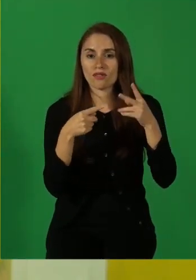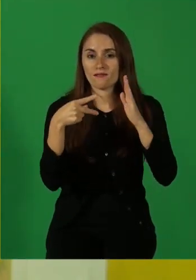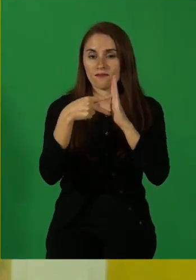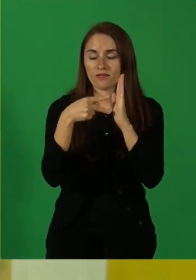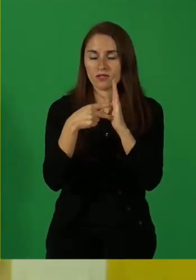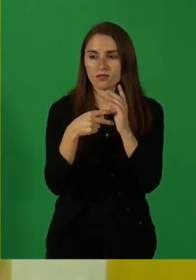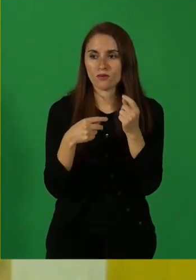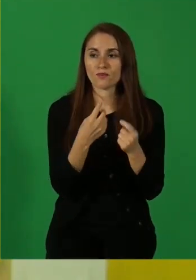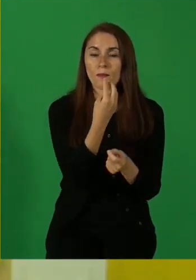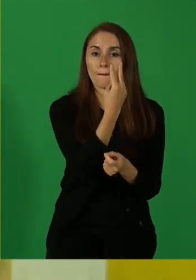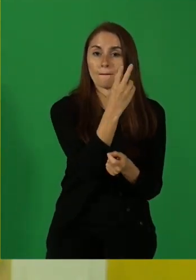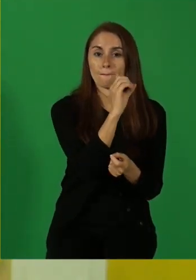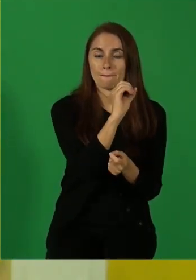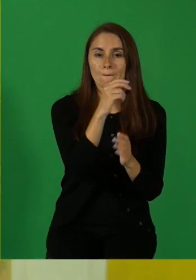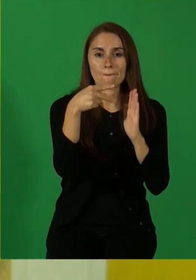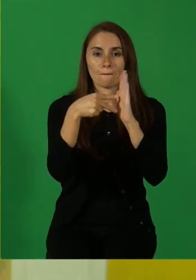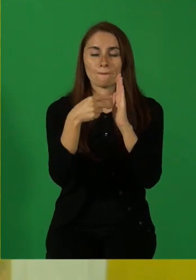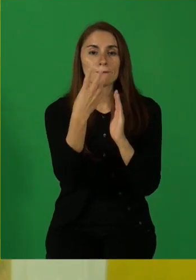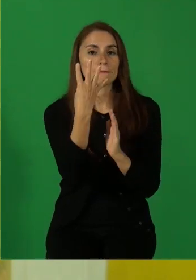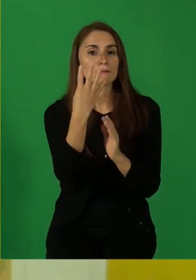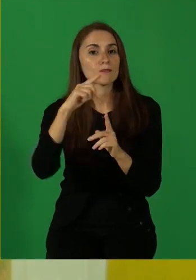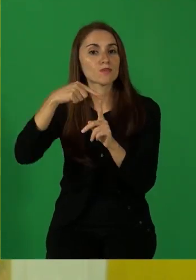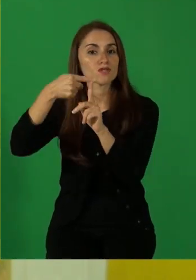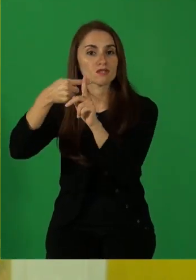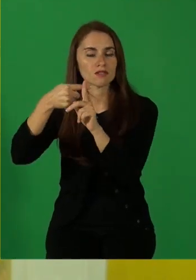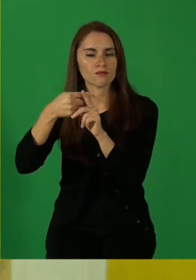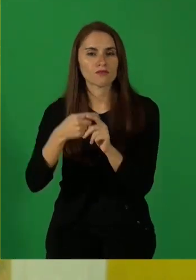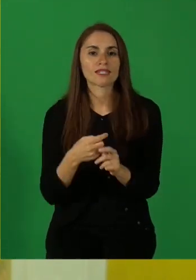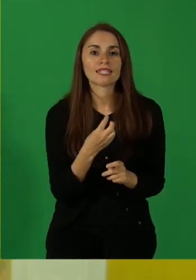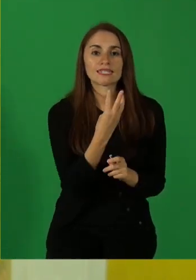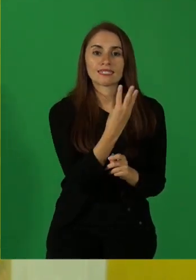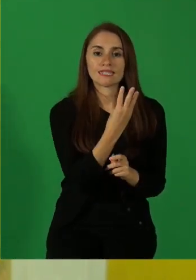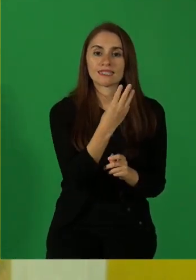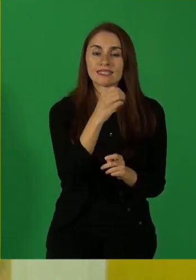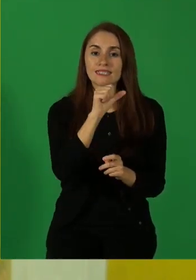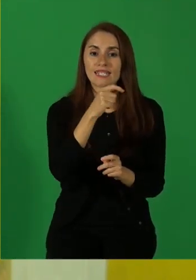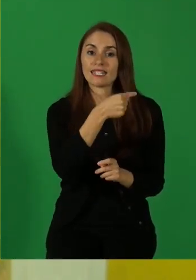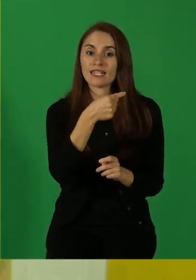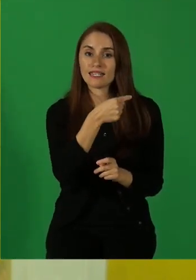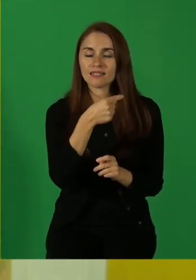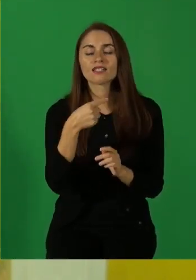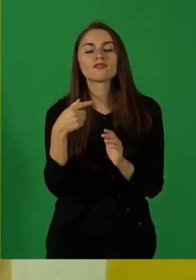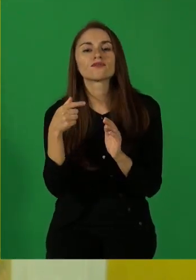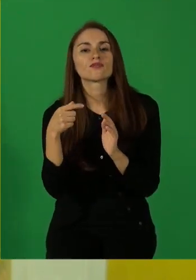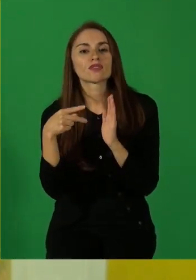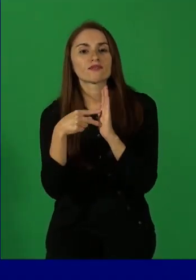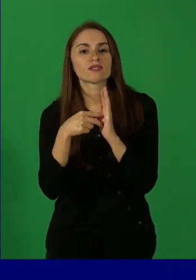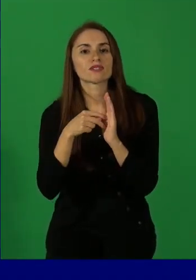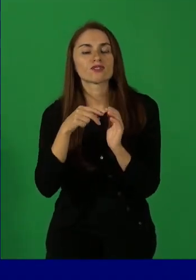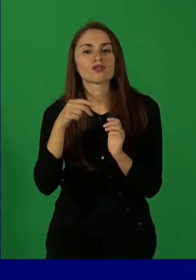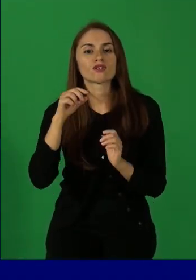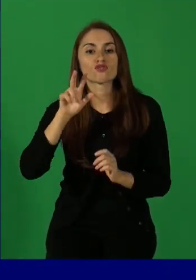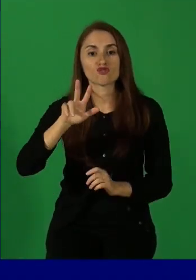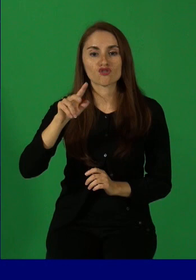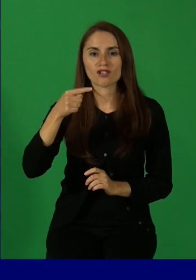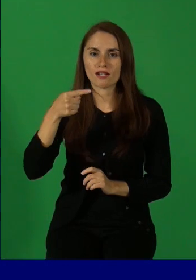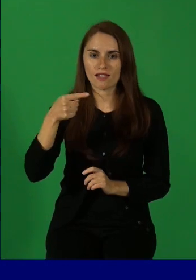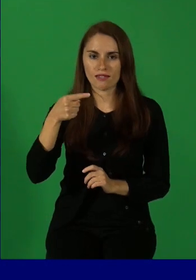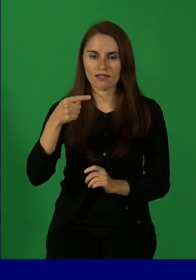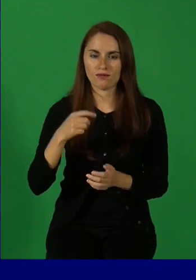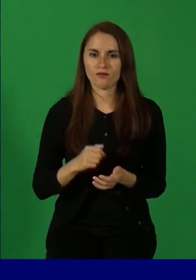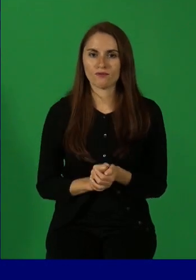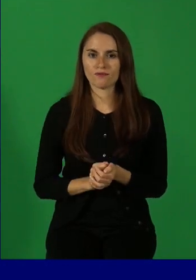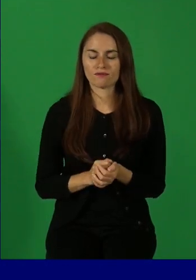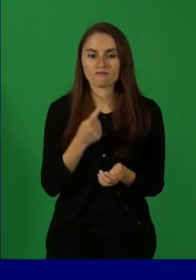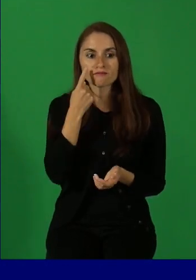divisiones, 20 dividido en 4 positivo y 36 negativo dividido en 8 negativo. Nos encontramos